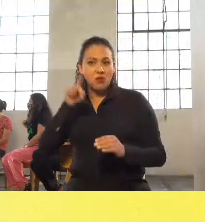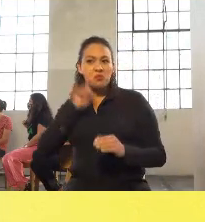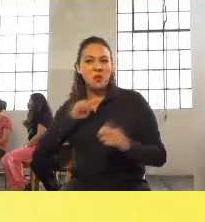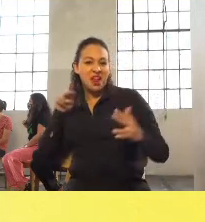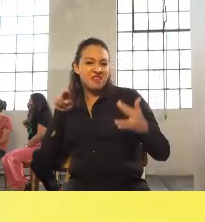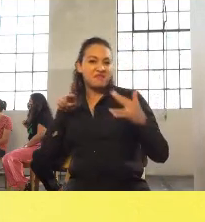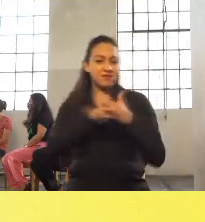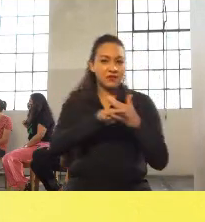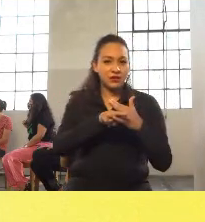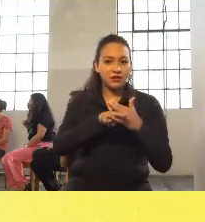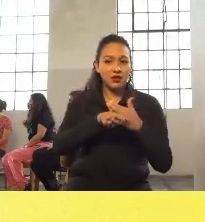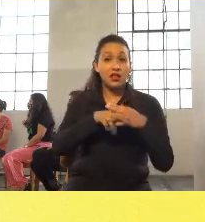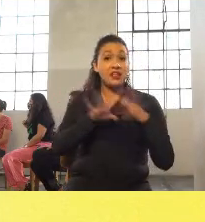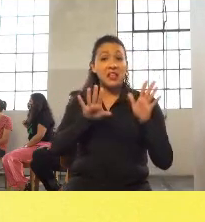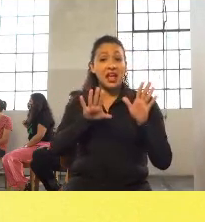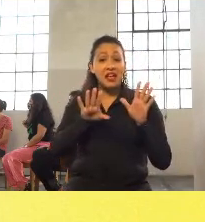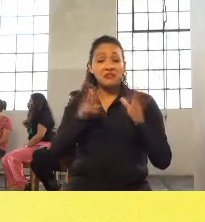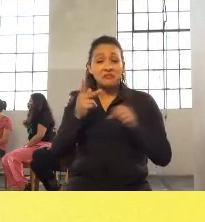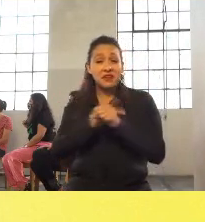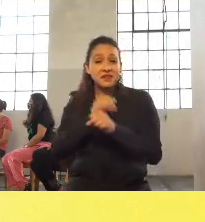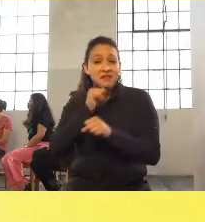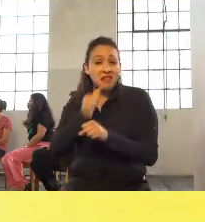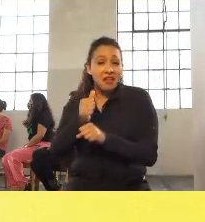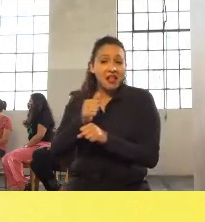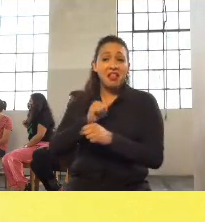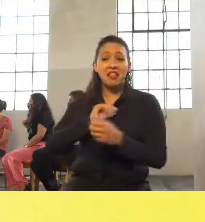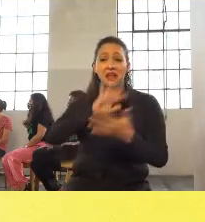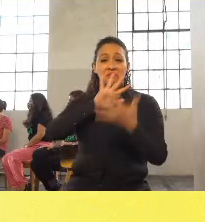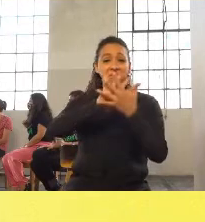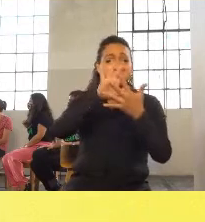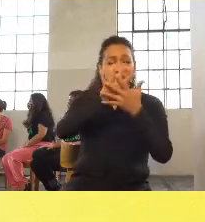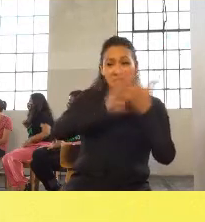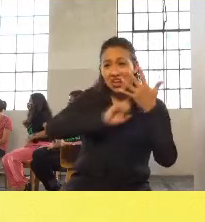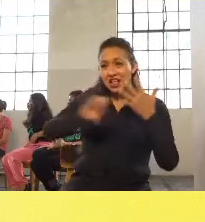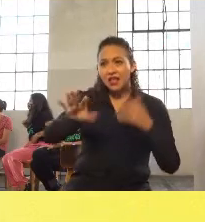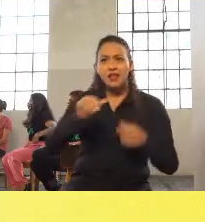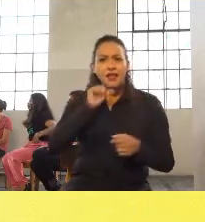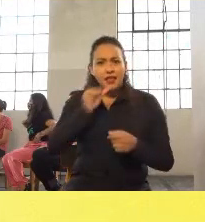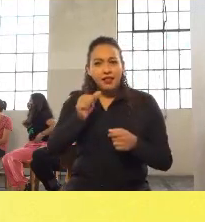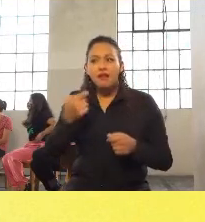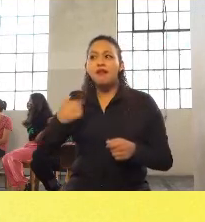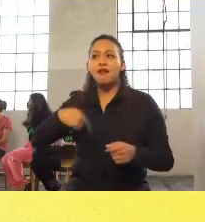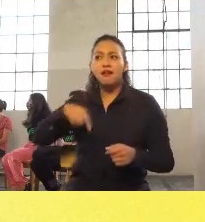feminicidio. Y luego, ¿qué pasó con todo lo chido que fuiste, no? Entonces, eso, como que en